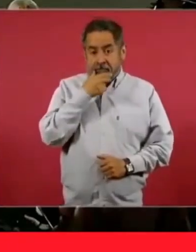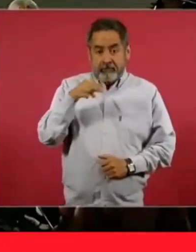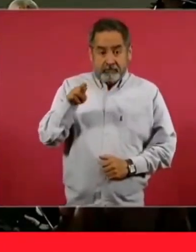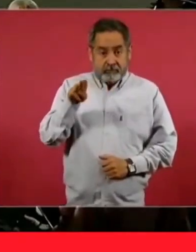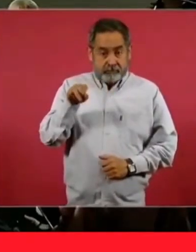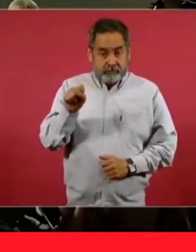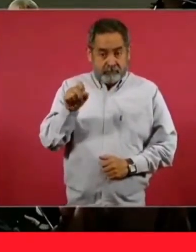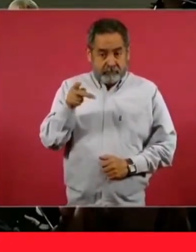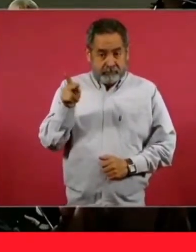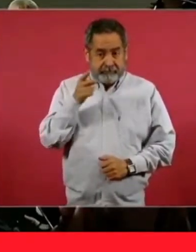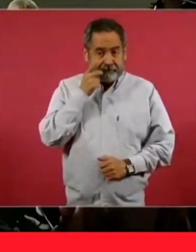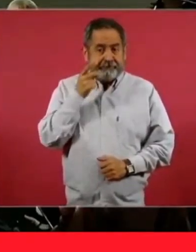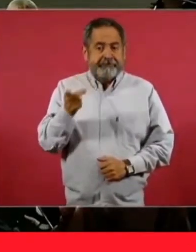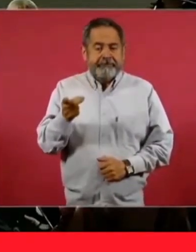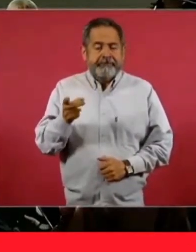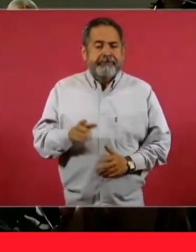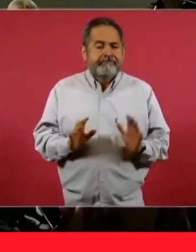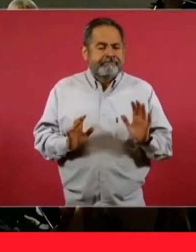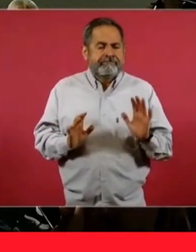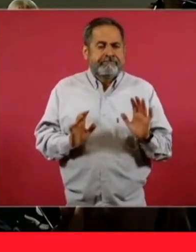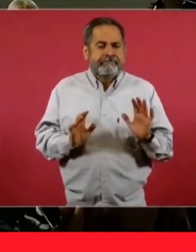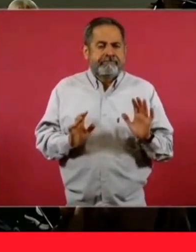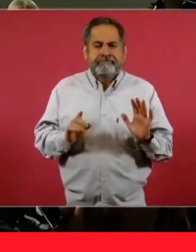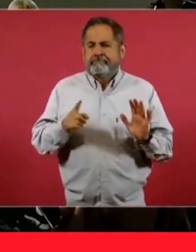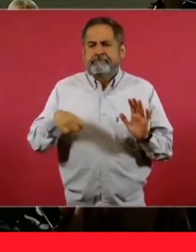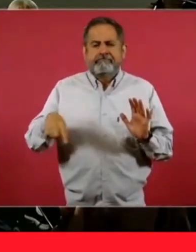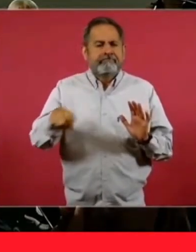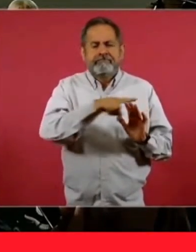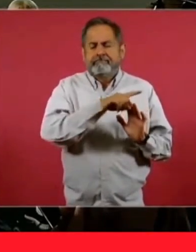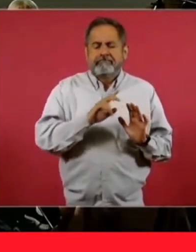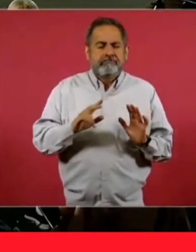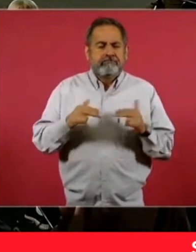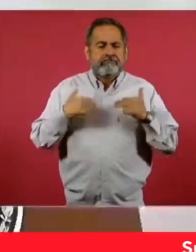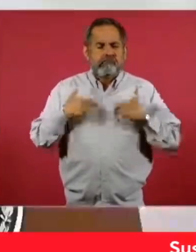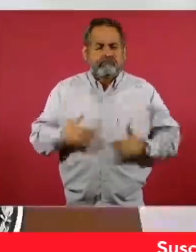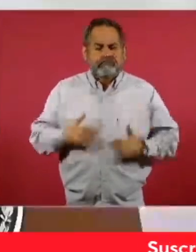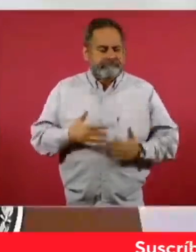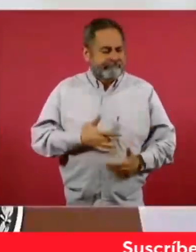sometidos a una banda de extorsionadores.